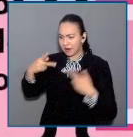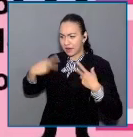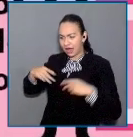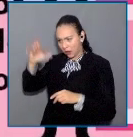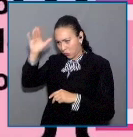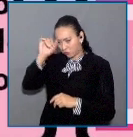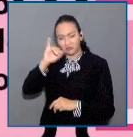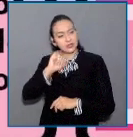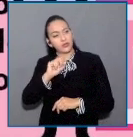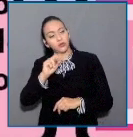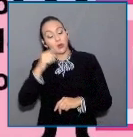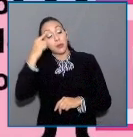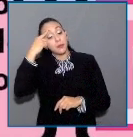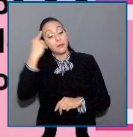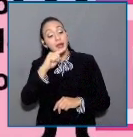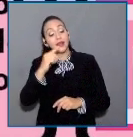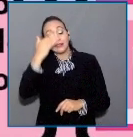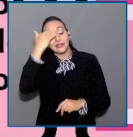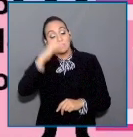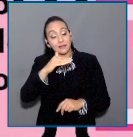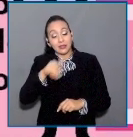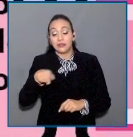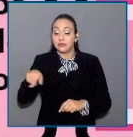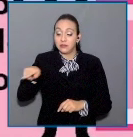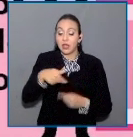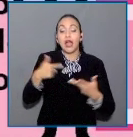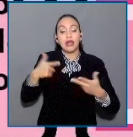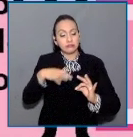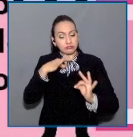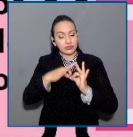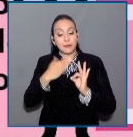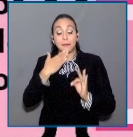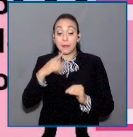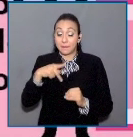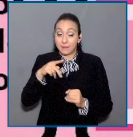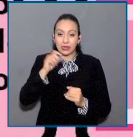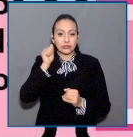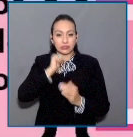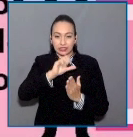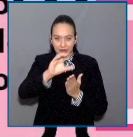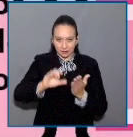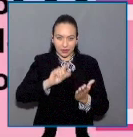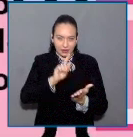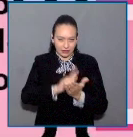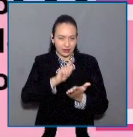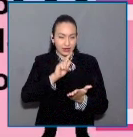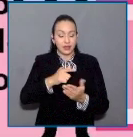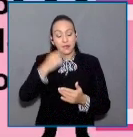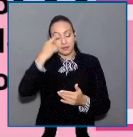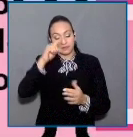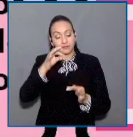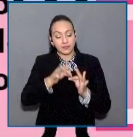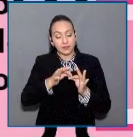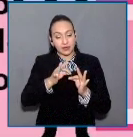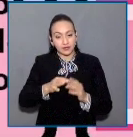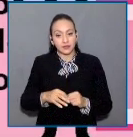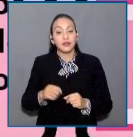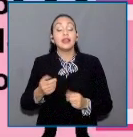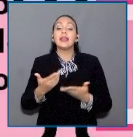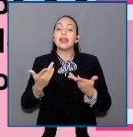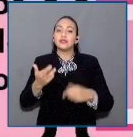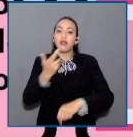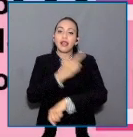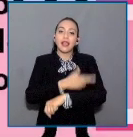cabo las acciones pertinentes con apego al marco constitucional y legal para emprender un proceso de esclarecimiento de las decisiones